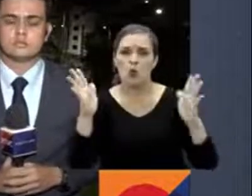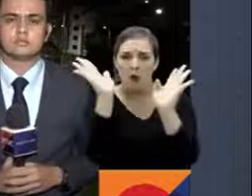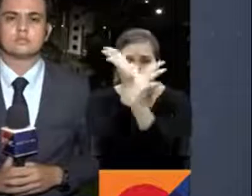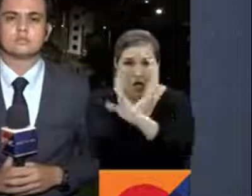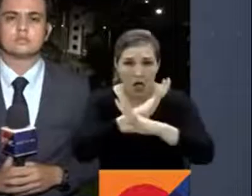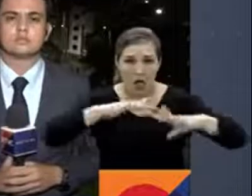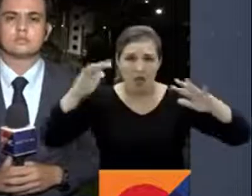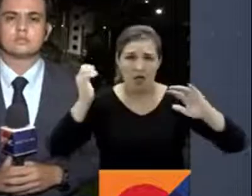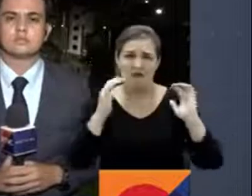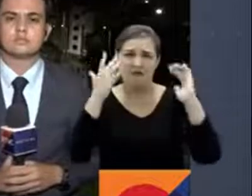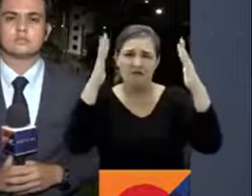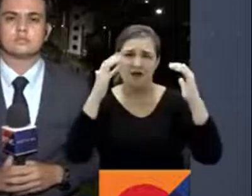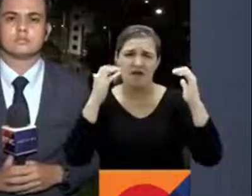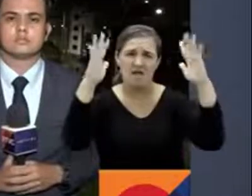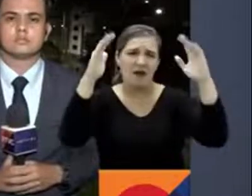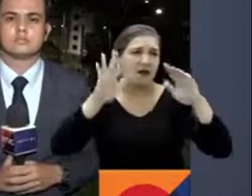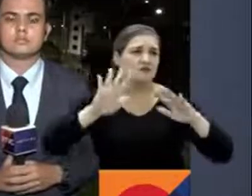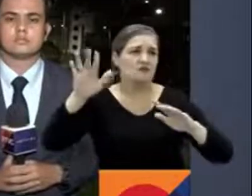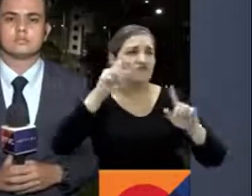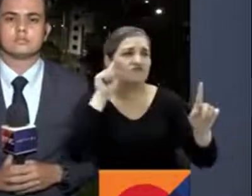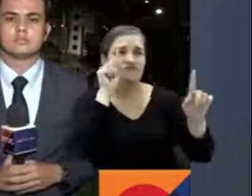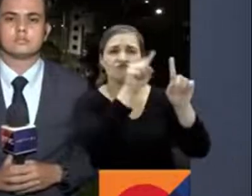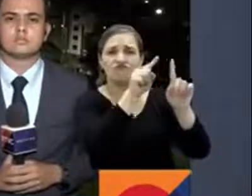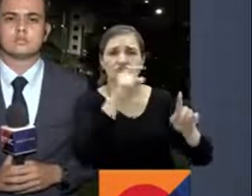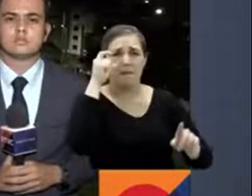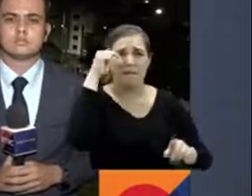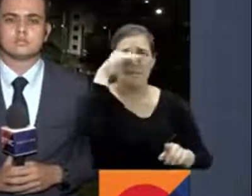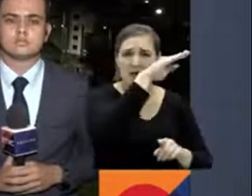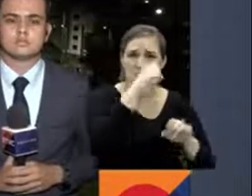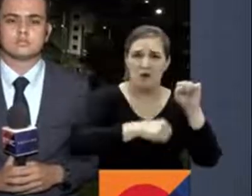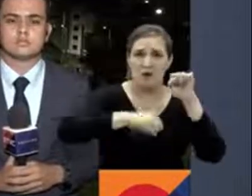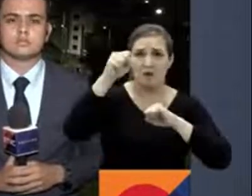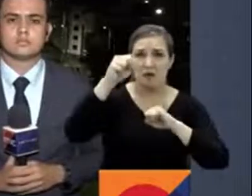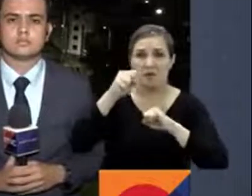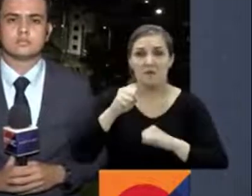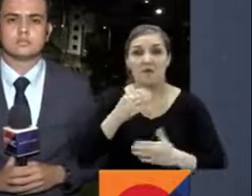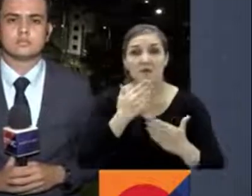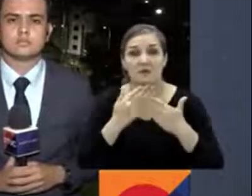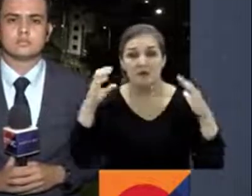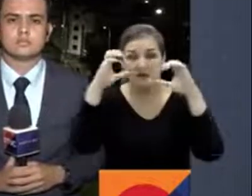de la noche. Celebraron todos los ganadores. Elsie Beleño, buenas noches.